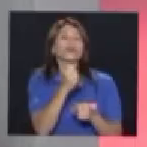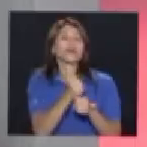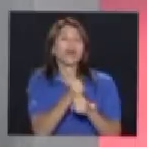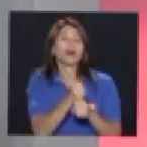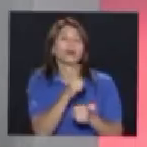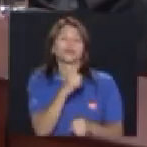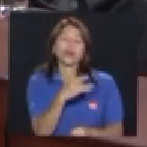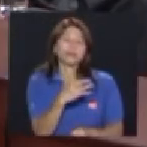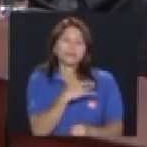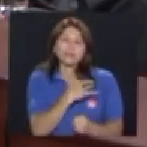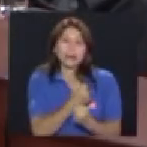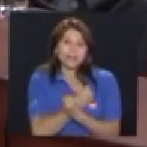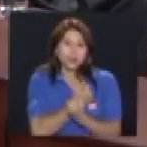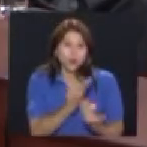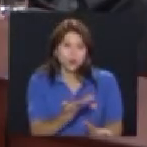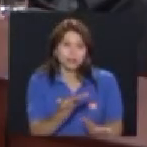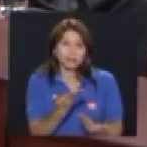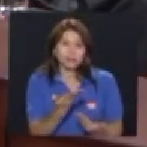un trabajo,